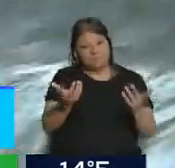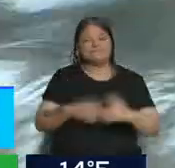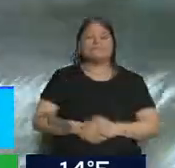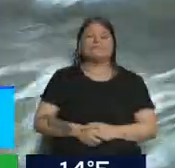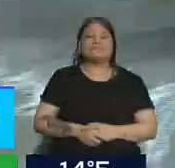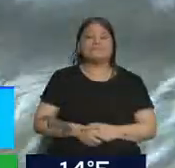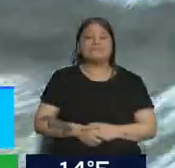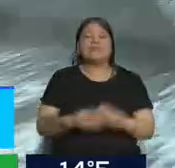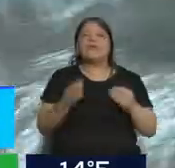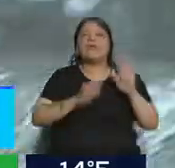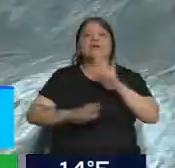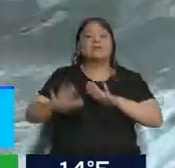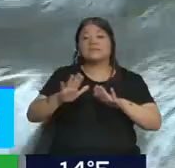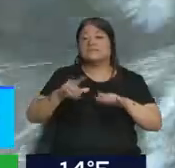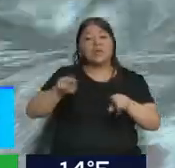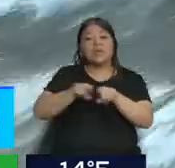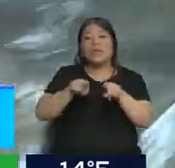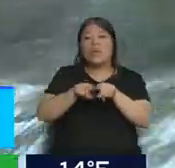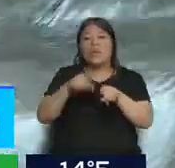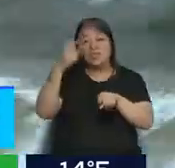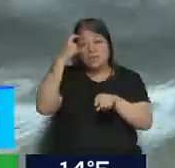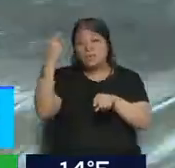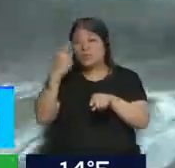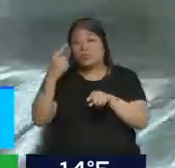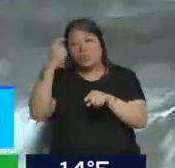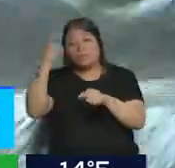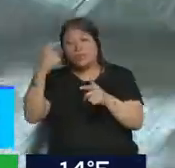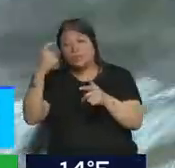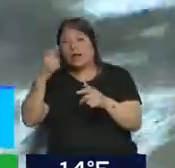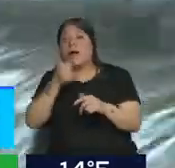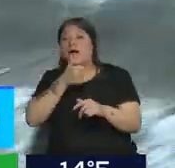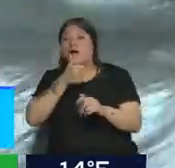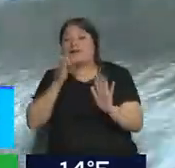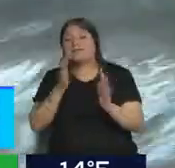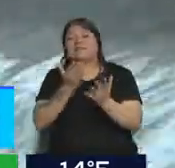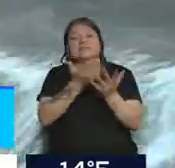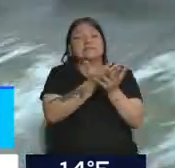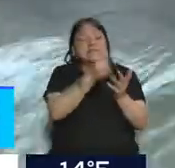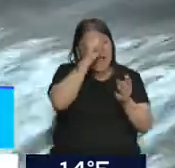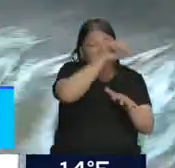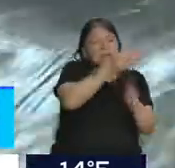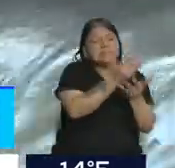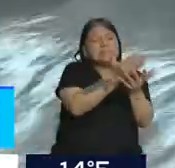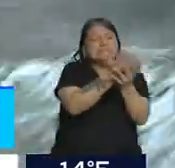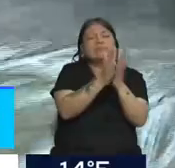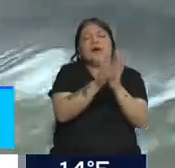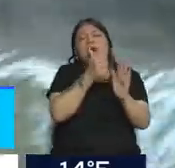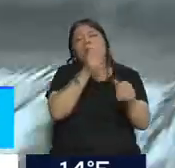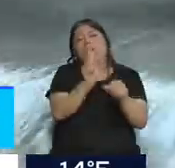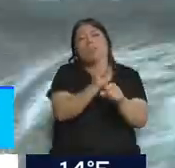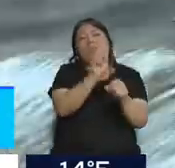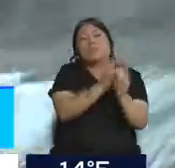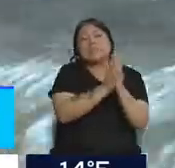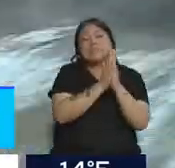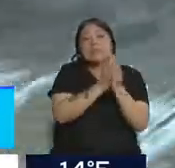sino que voy a seguir usando esos 10 minutos. Esto era lo que le pedían al agro, que cuiden el agua. ¿Por qué?